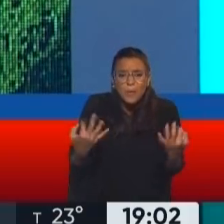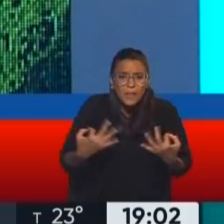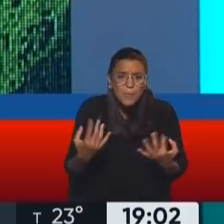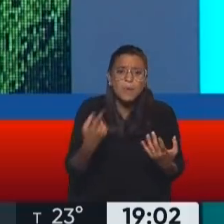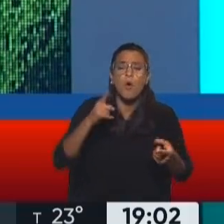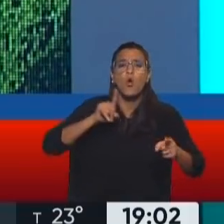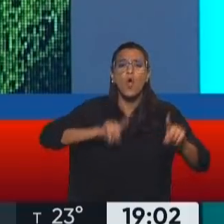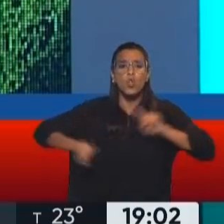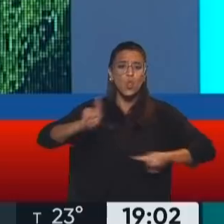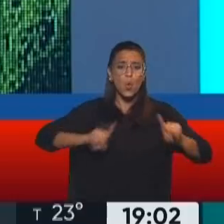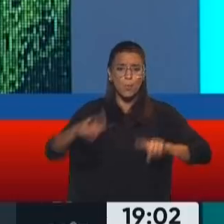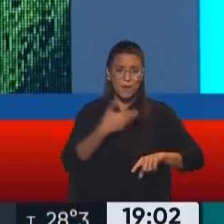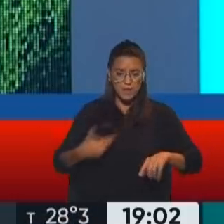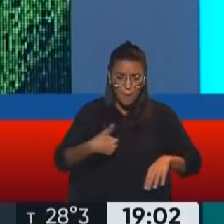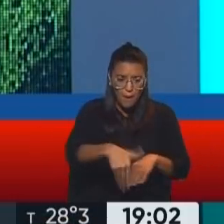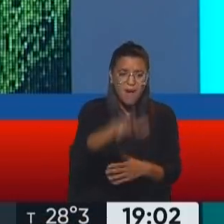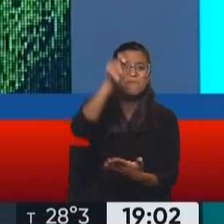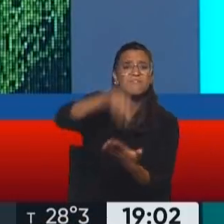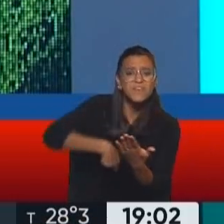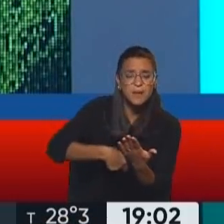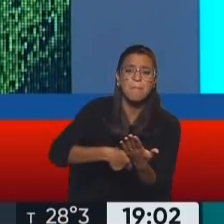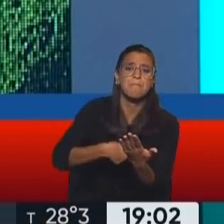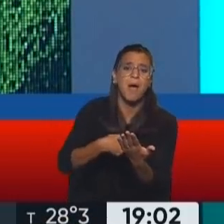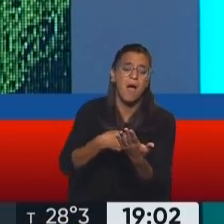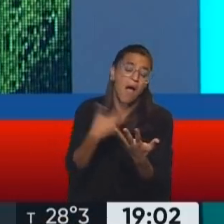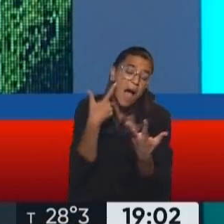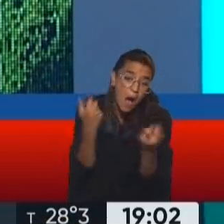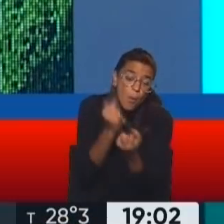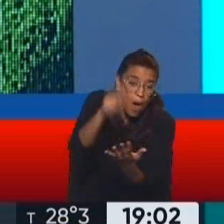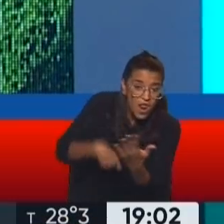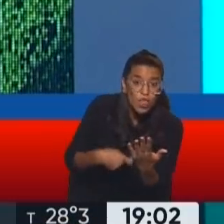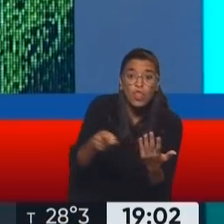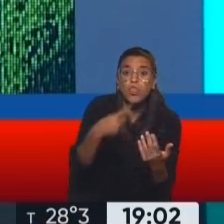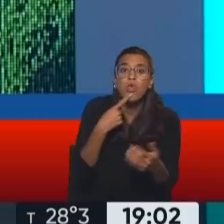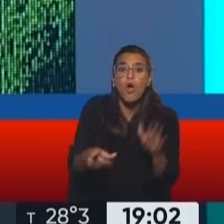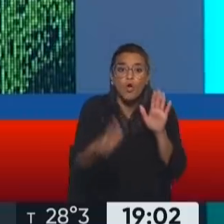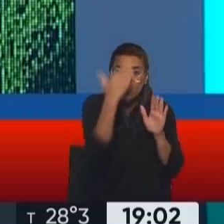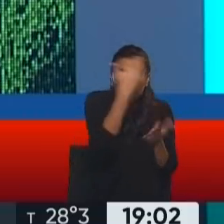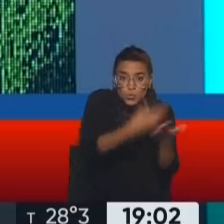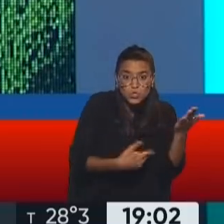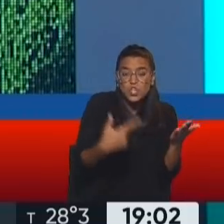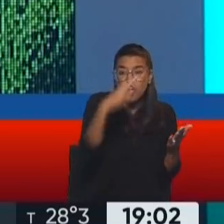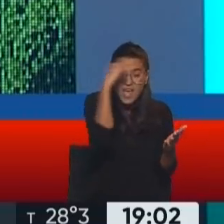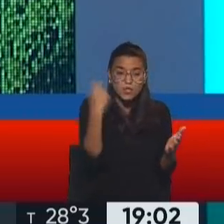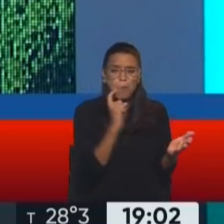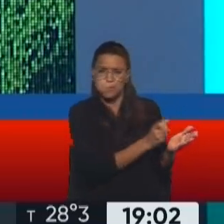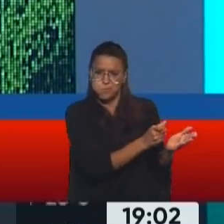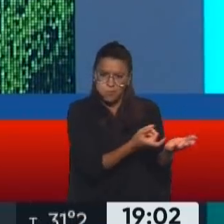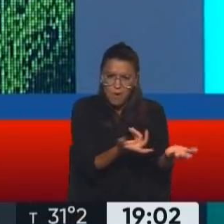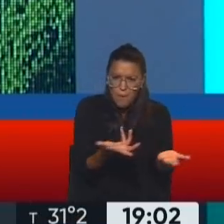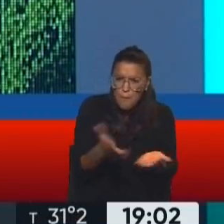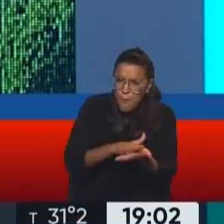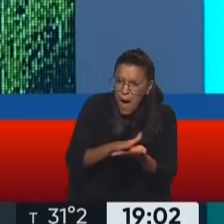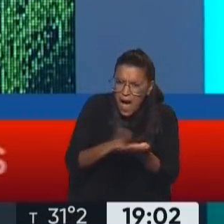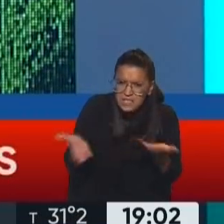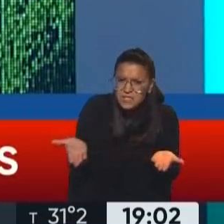los presidentes a firmar acuerdos que en principio, más allá de una delegación de facultades, violan la propia Constitución de nuestros propios países? Es muy básica y muy